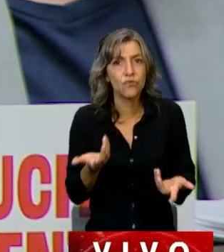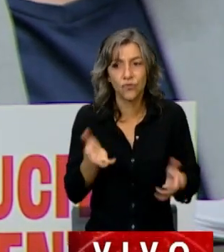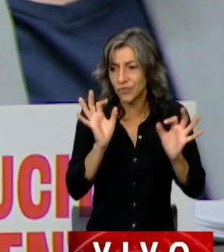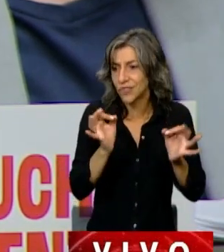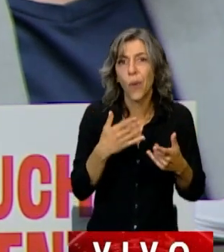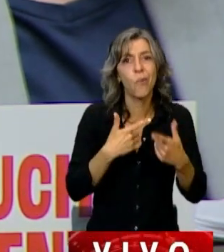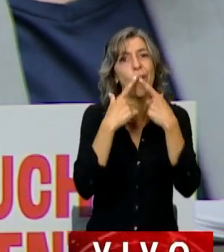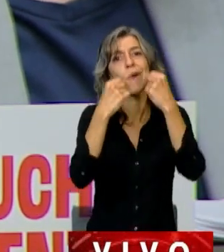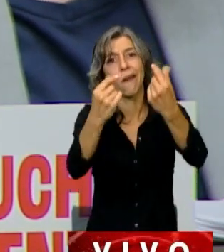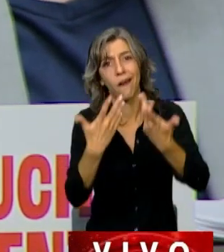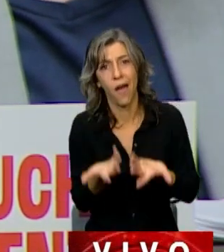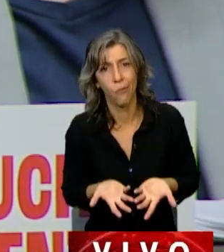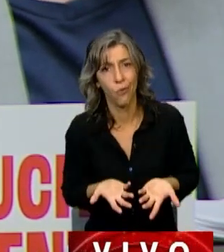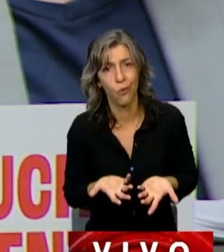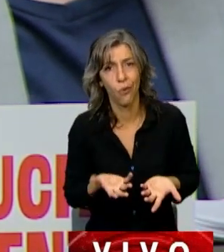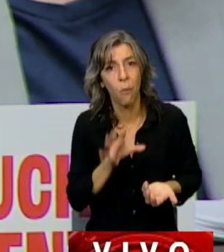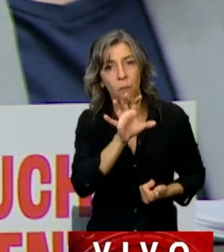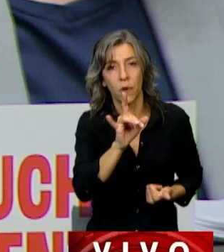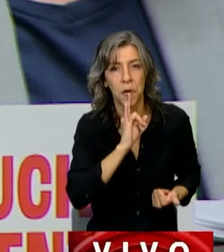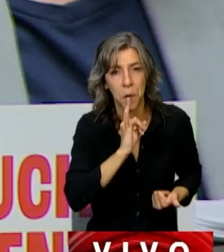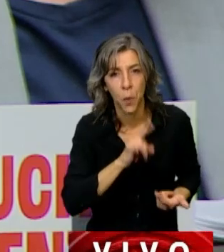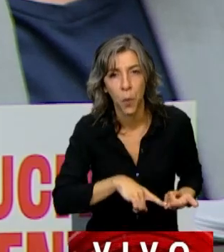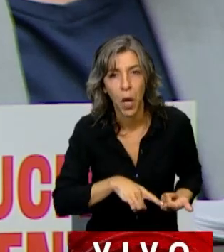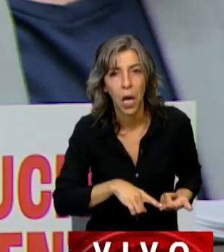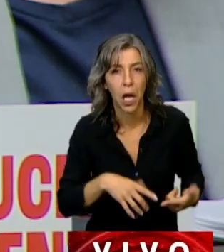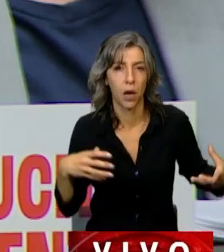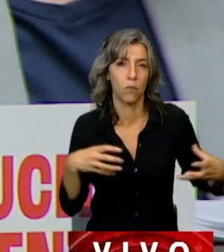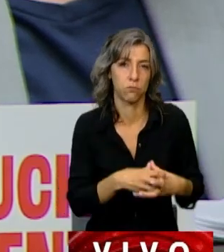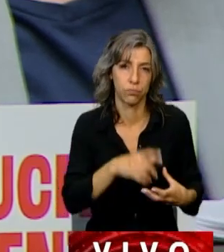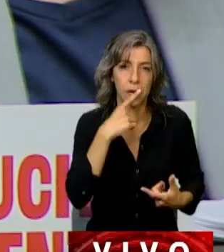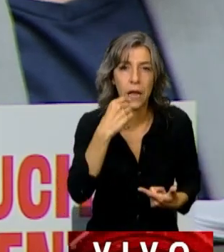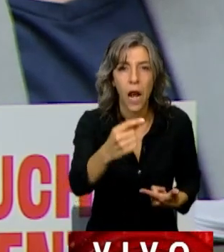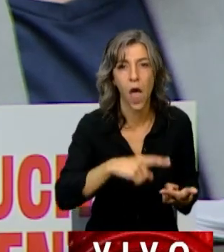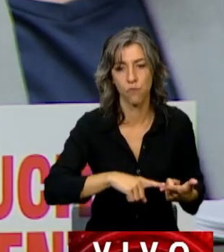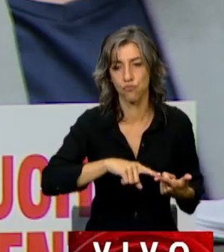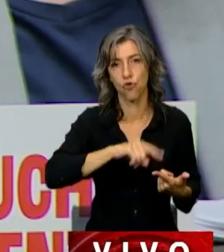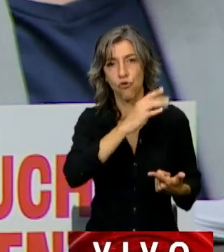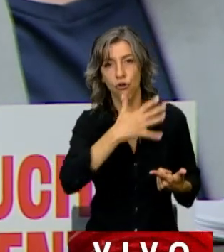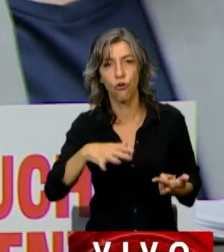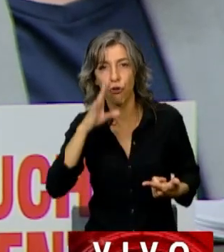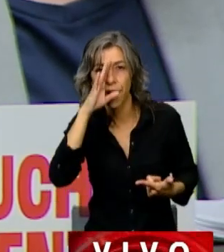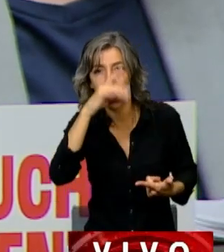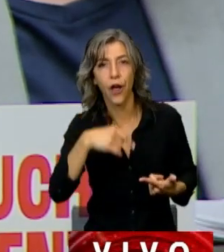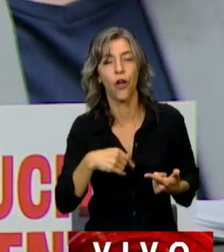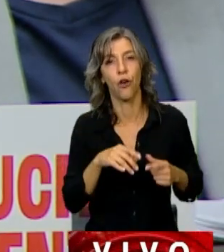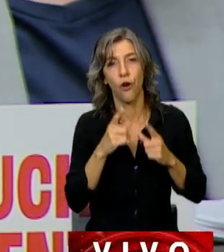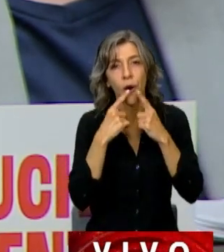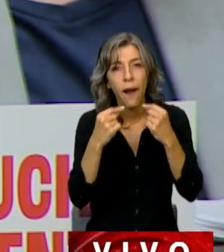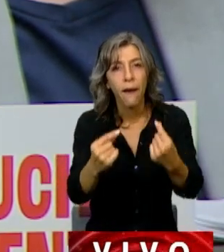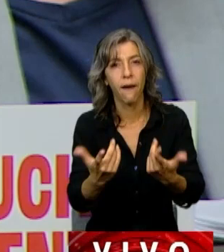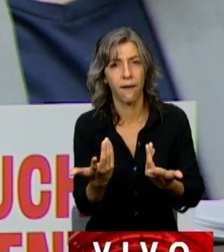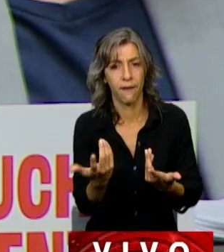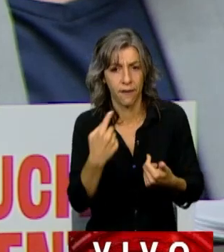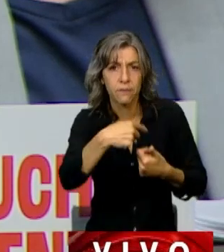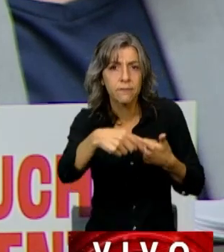tenido a los elefantes en Neuquén, hemos tenido lucha de la salud en Río Negro y podemos seguir mencionando incluso